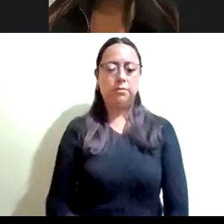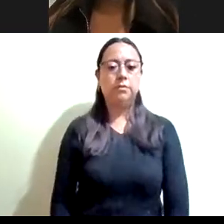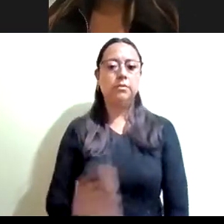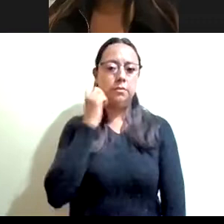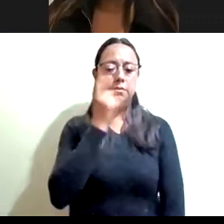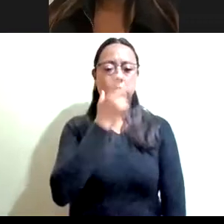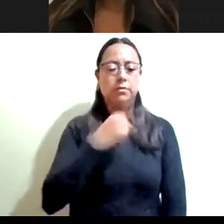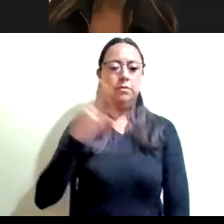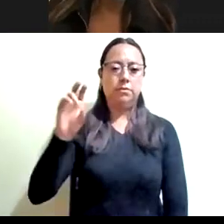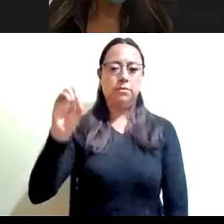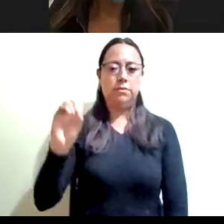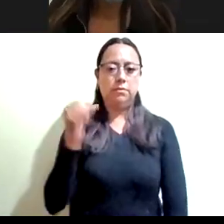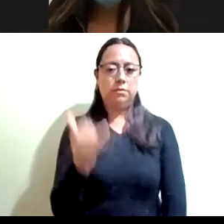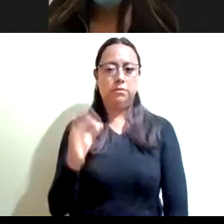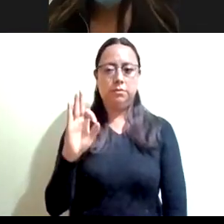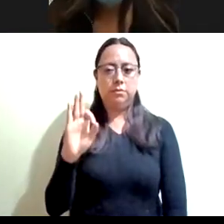Royfi Torres González.